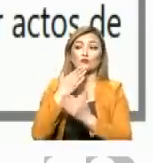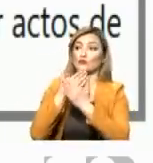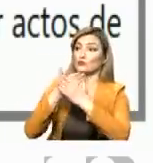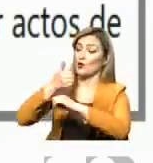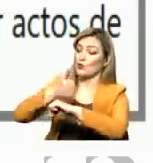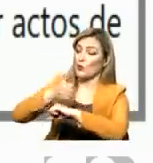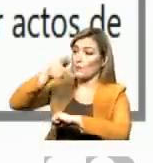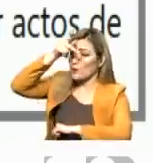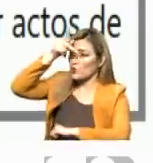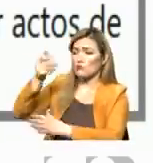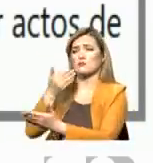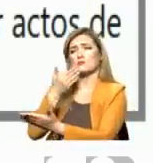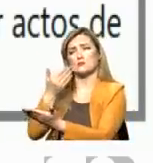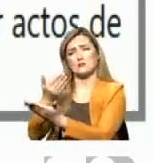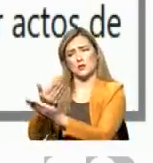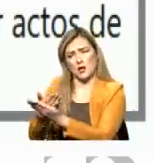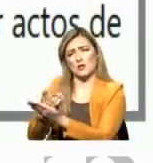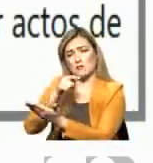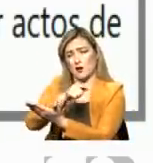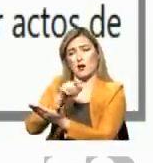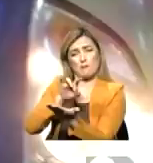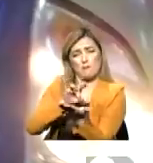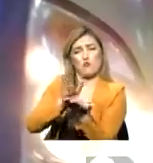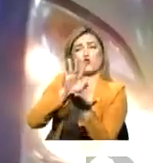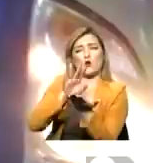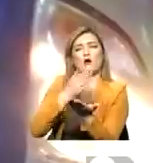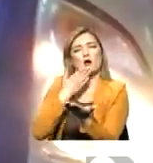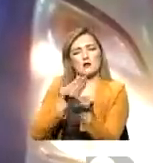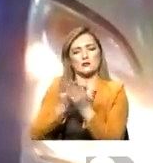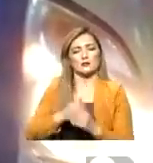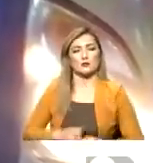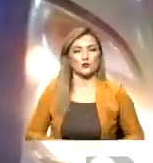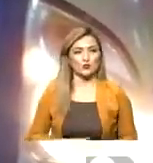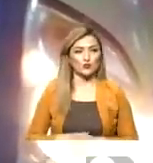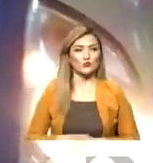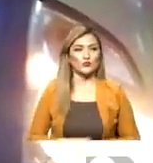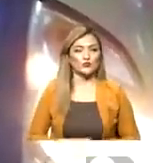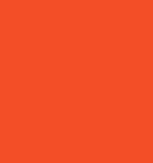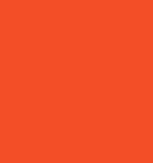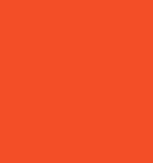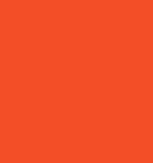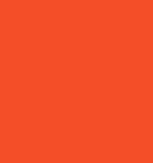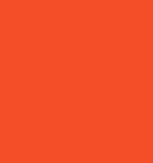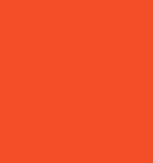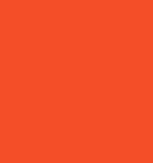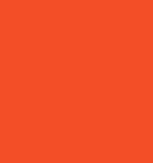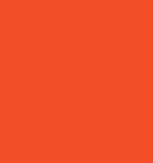las autoridades peruanas para la expulsión de Salcedo. Isaac Jácome, 24 horas.